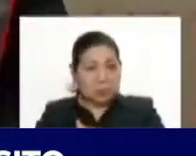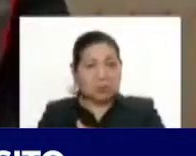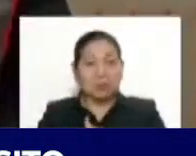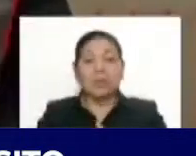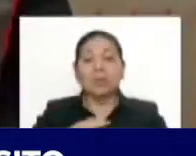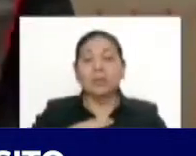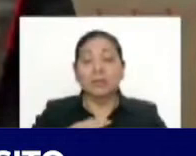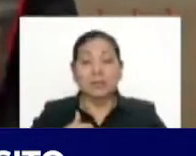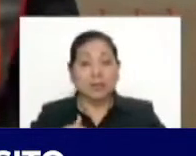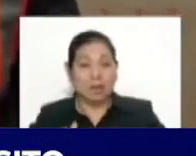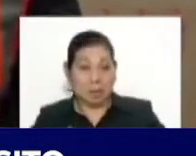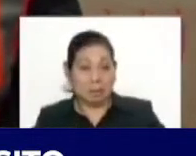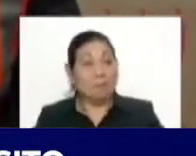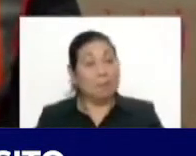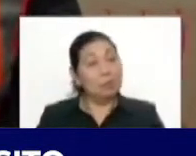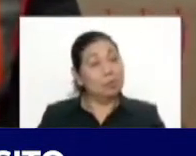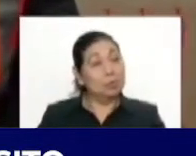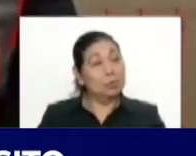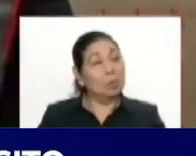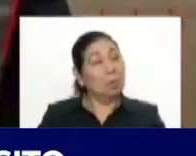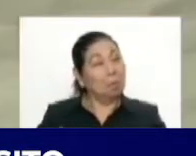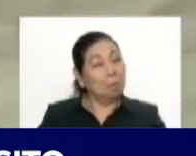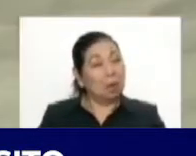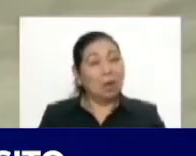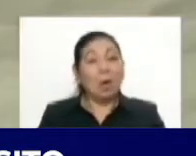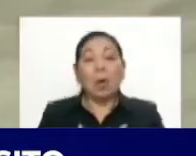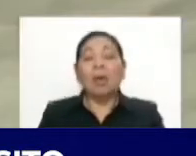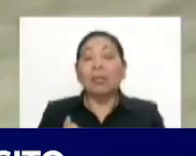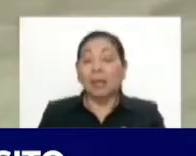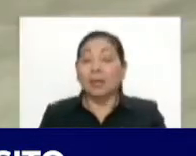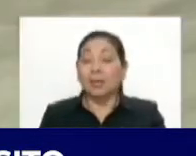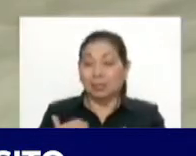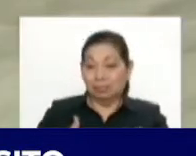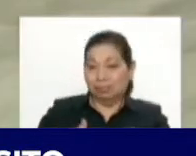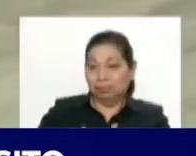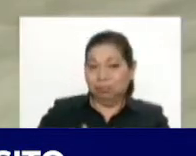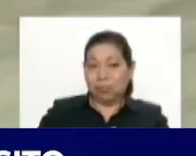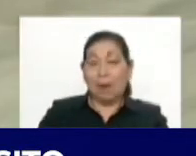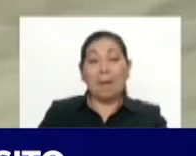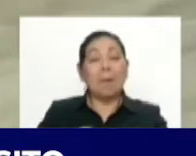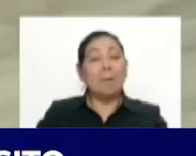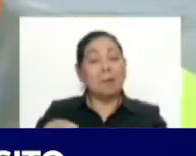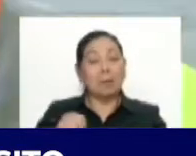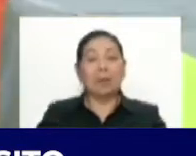Chancay. La obra se inicia en una zona próxima al muelle y finaliza muy cerca a la Panamericana Norte.